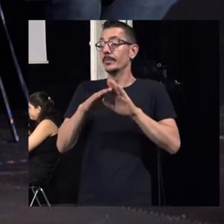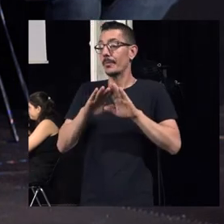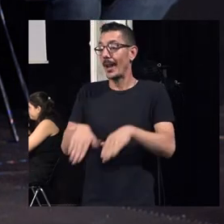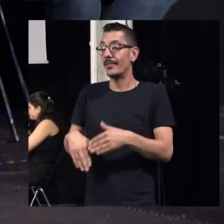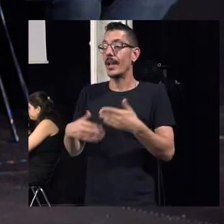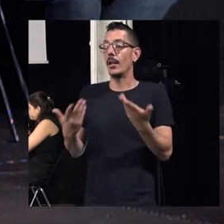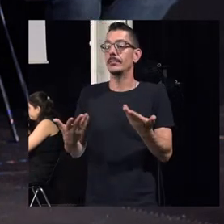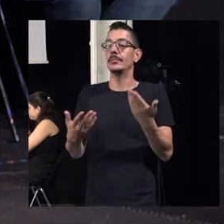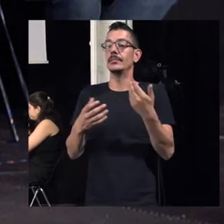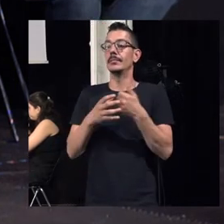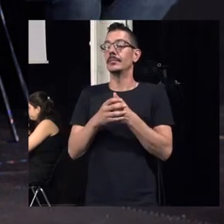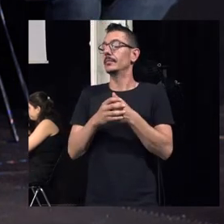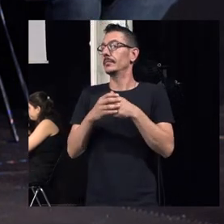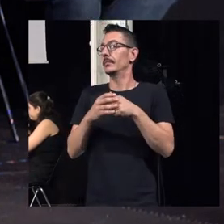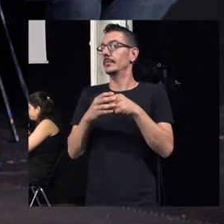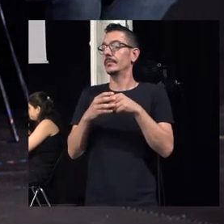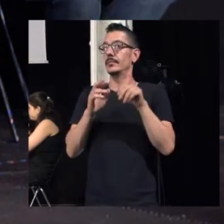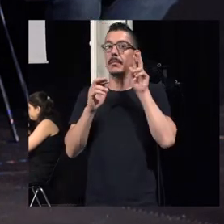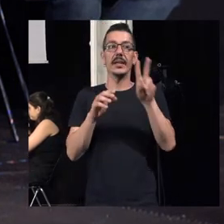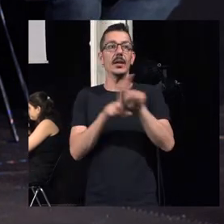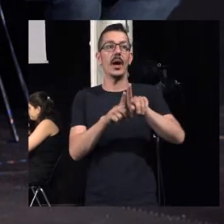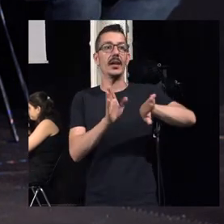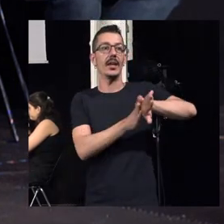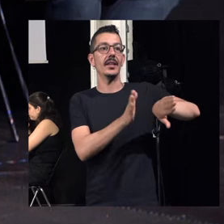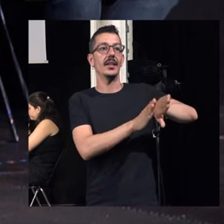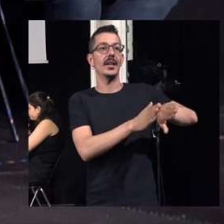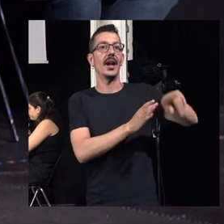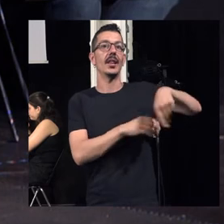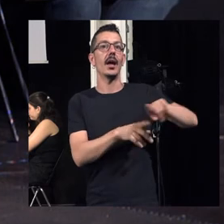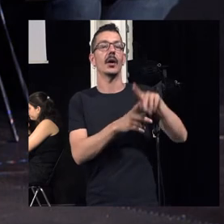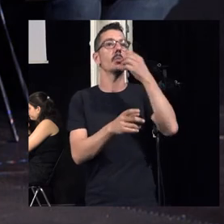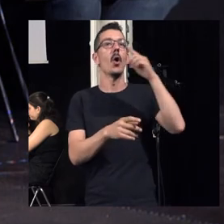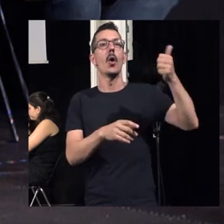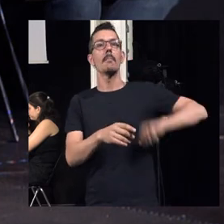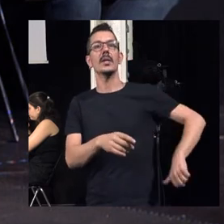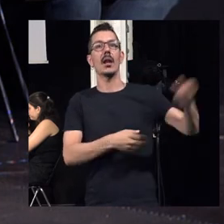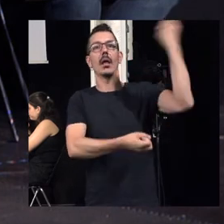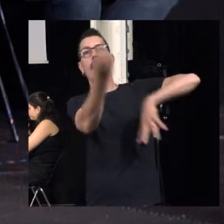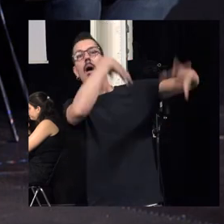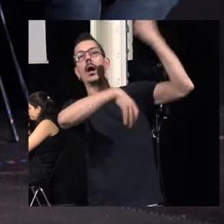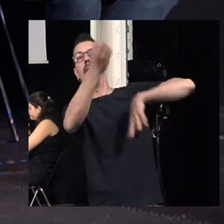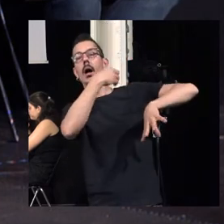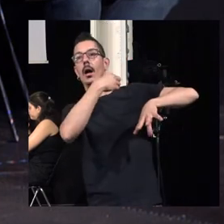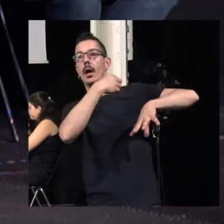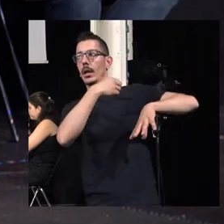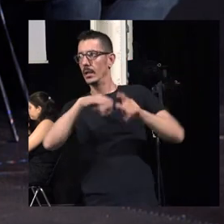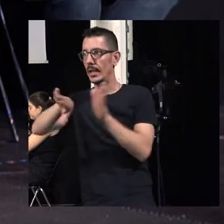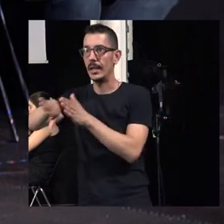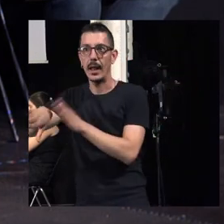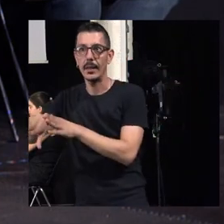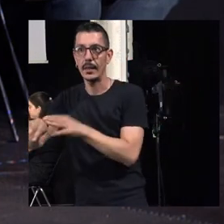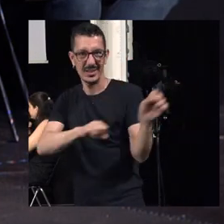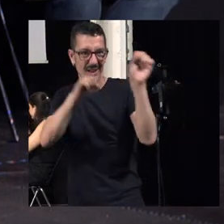como da mucho bajón que desde la izquierda nos estén tirando mierda constante y la gente de derechas lo quiera medio defender. O